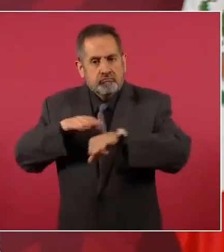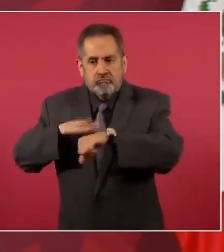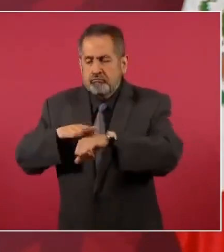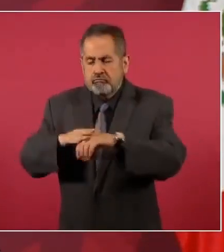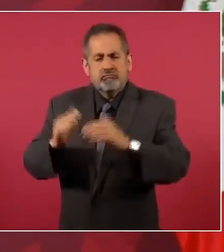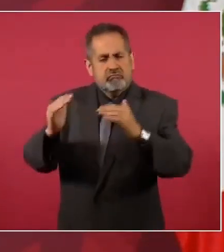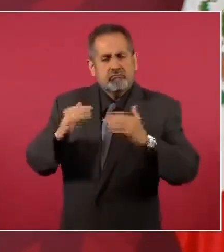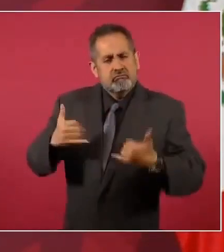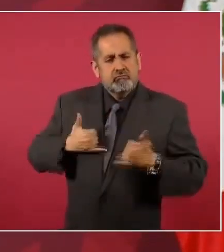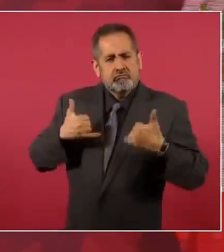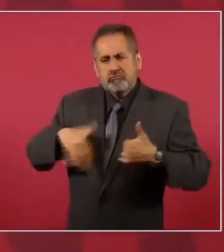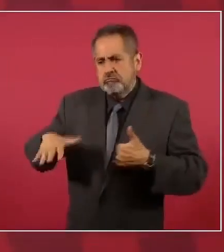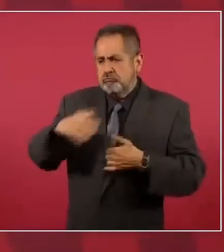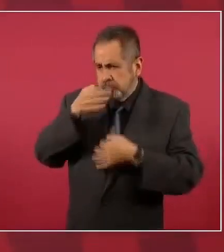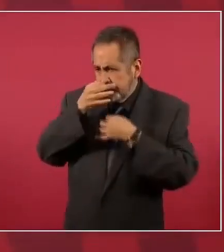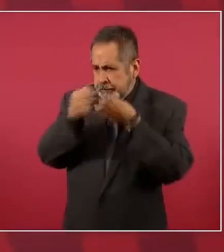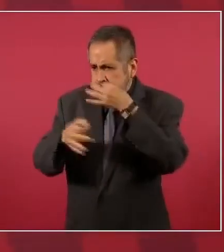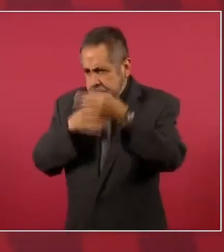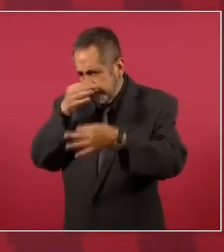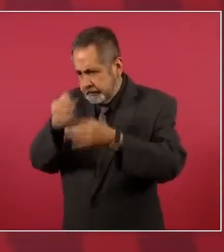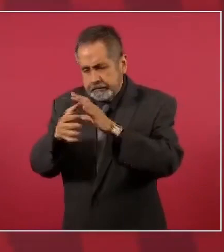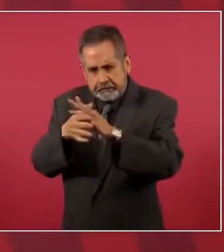abajo.